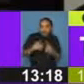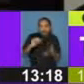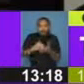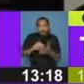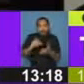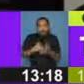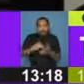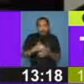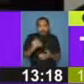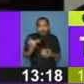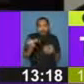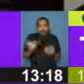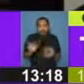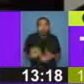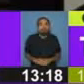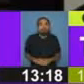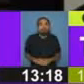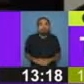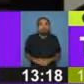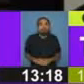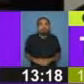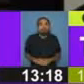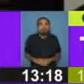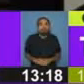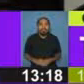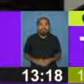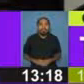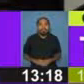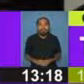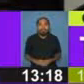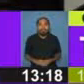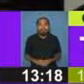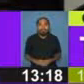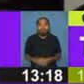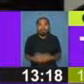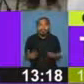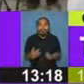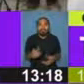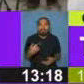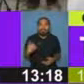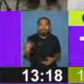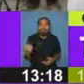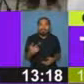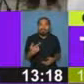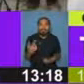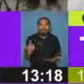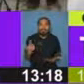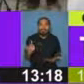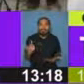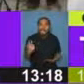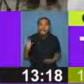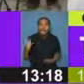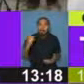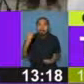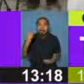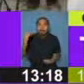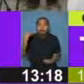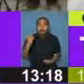no es cierto y que tiene obviamente para nosotros y para la comunidad una